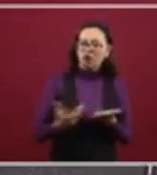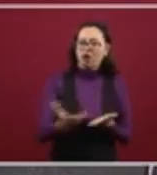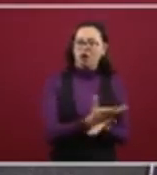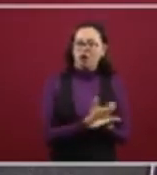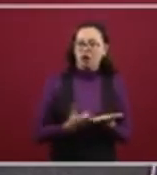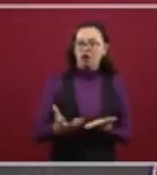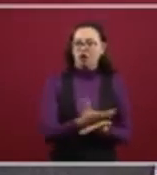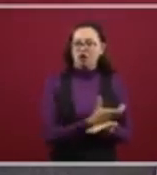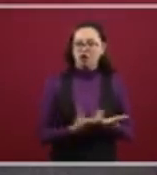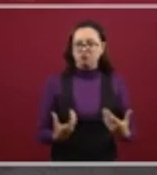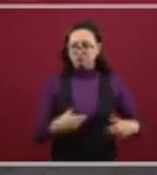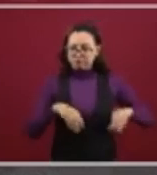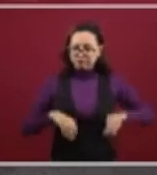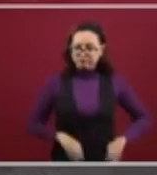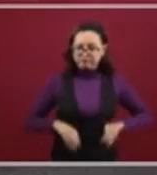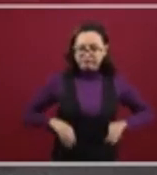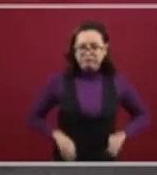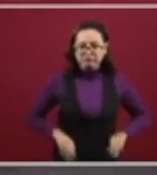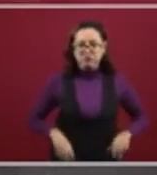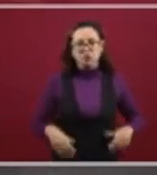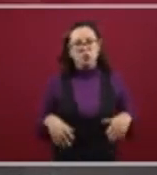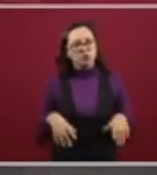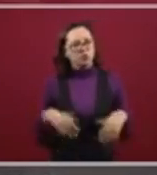Tenían tomado el gobierno.